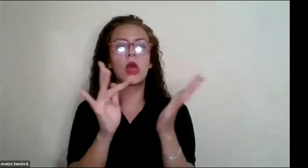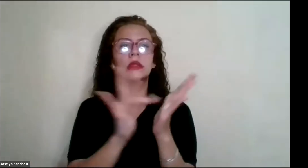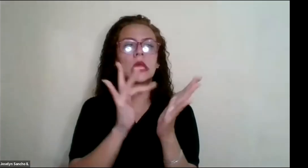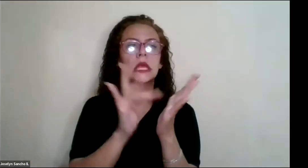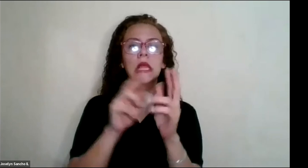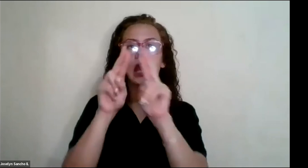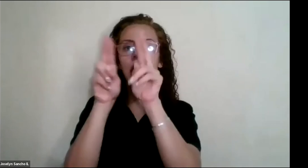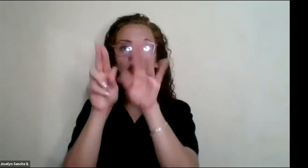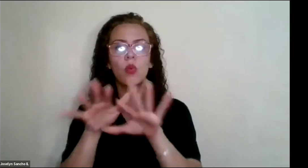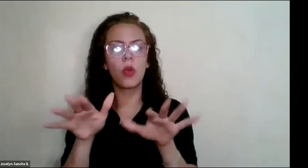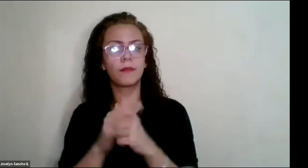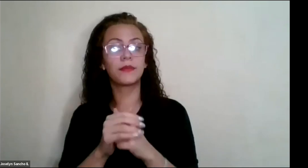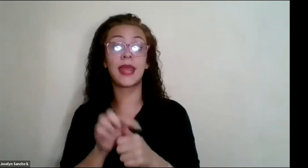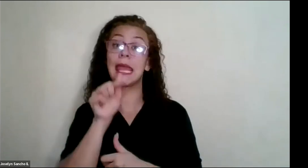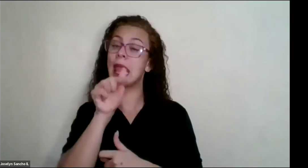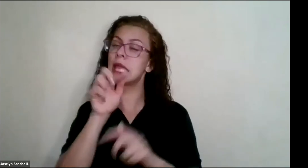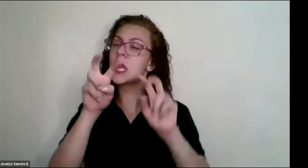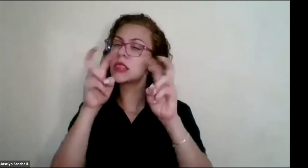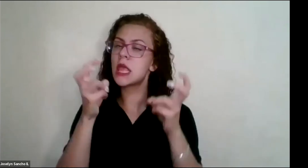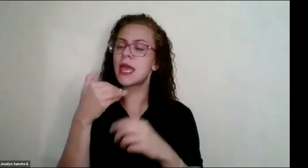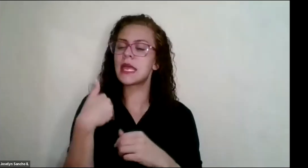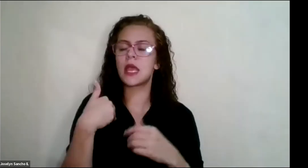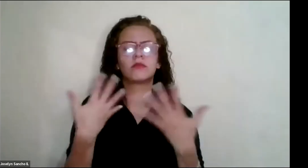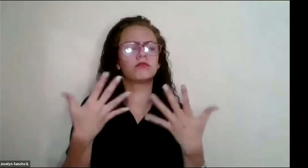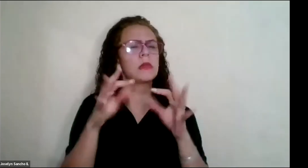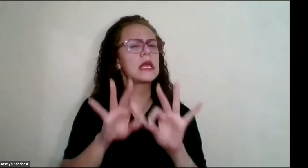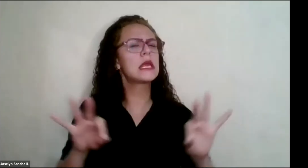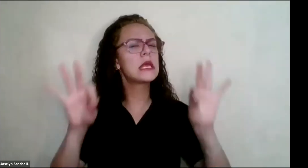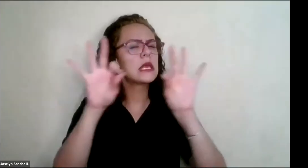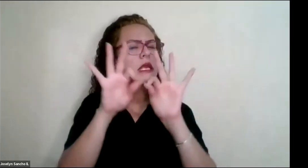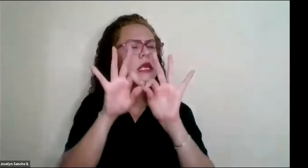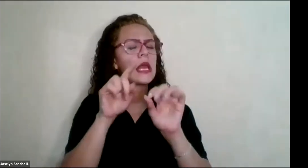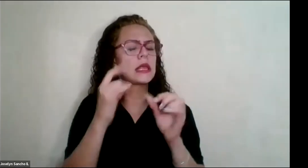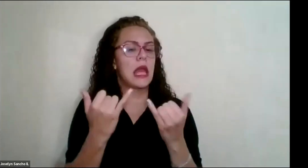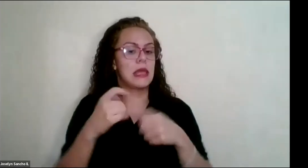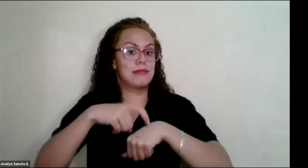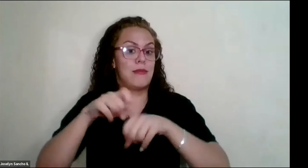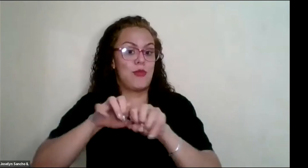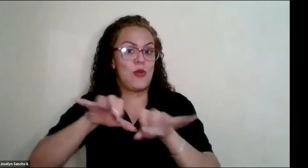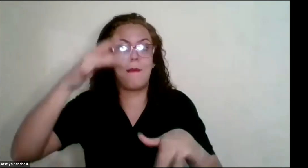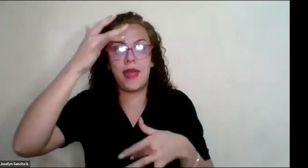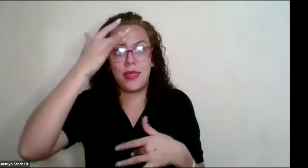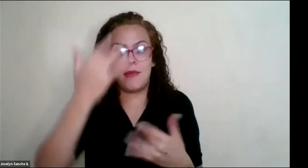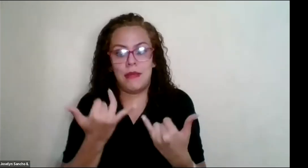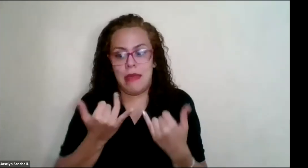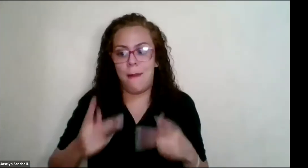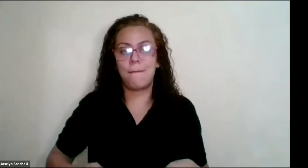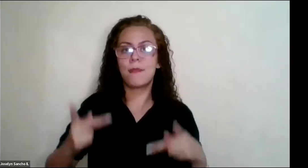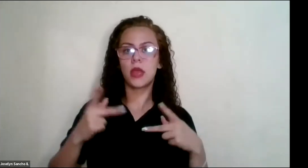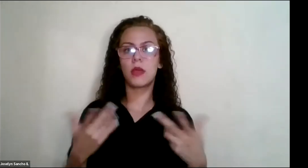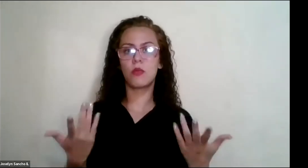temática realmente cobra una particular relevancia en tiempos de pandemia, en estos tiempos que hoy vivimos, en los